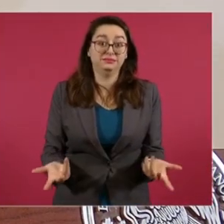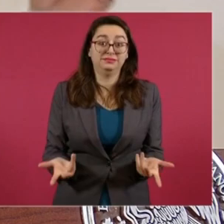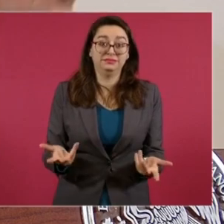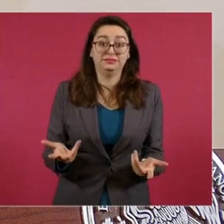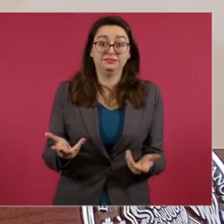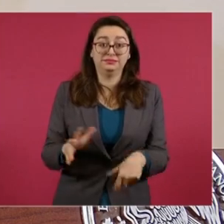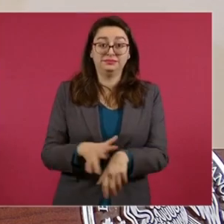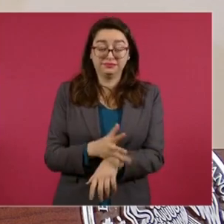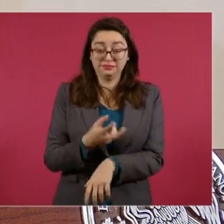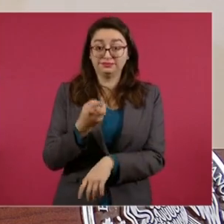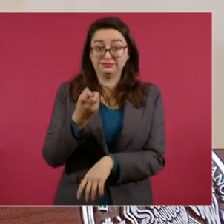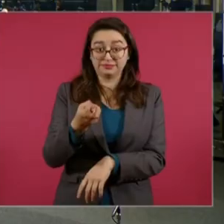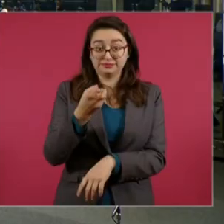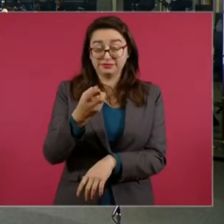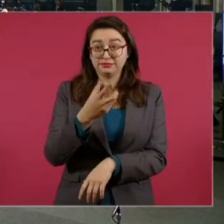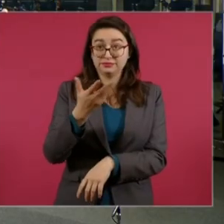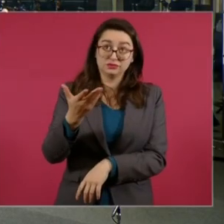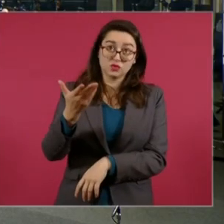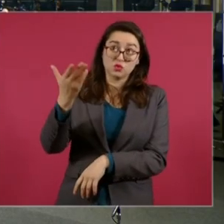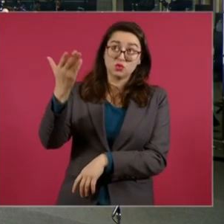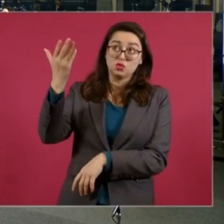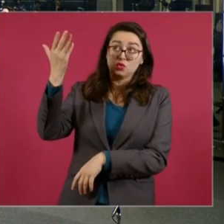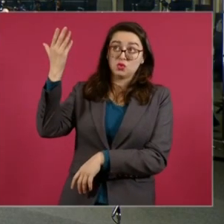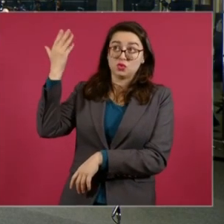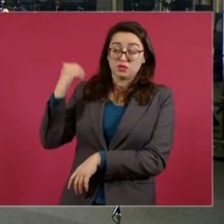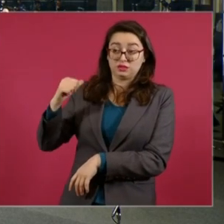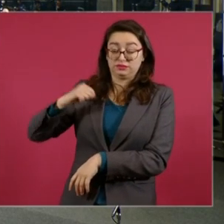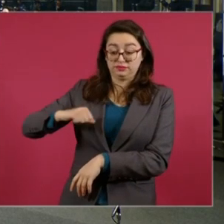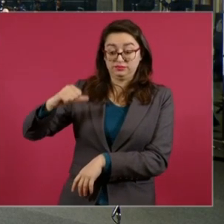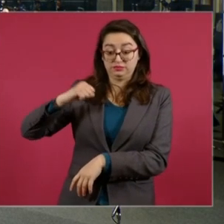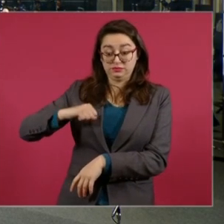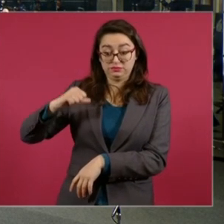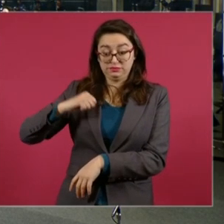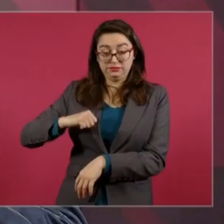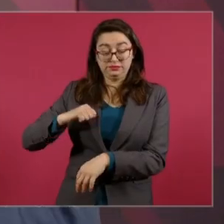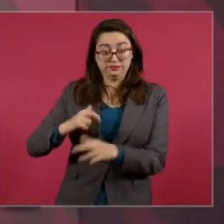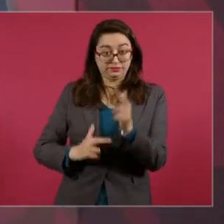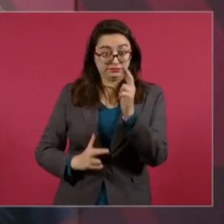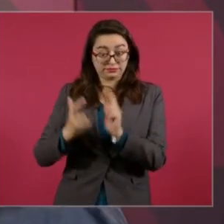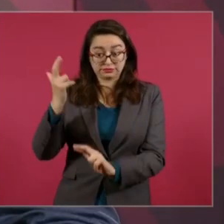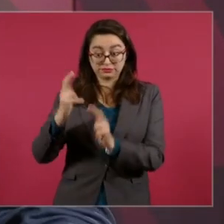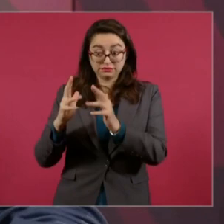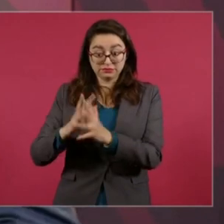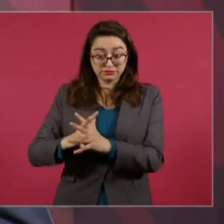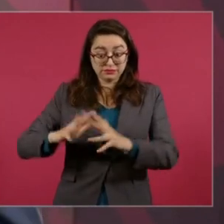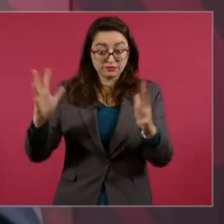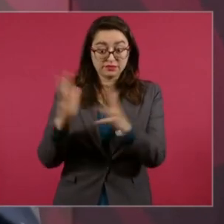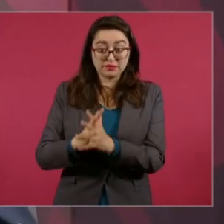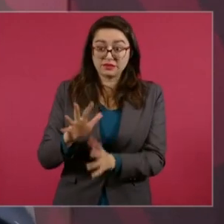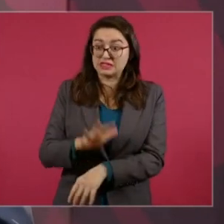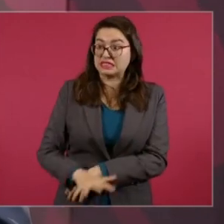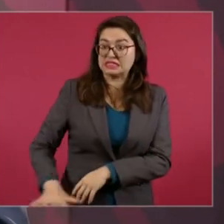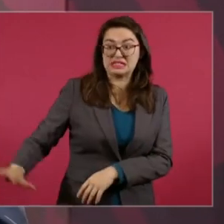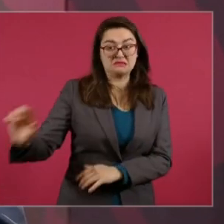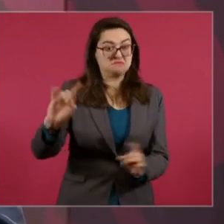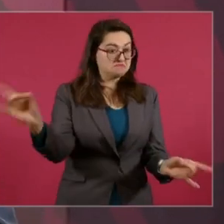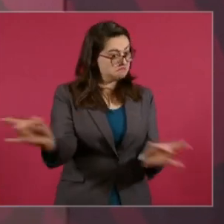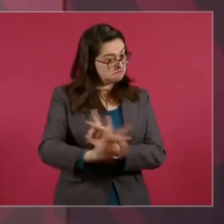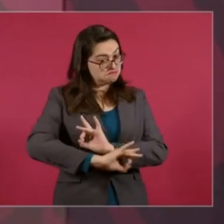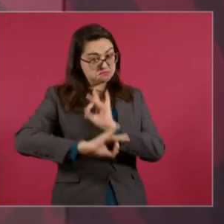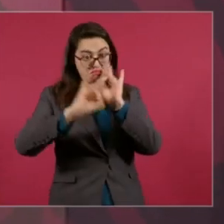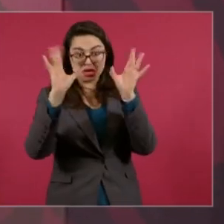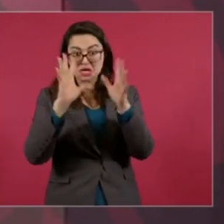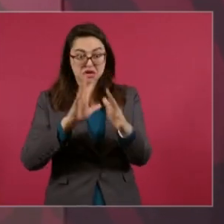porque el porfiriato era un régimen que protegía a una minoría